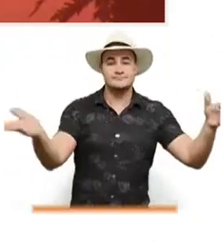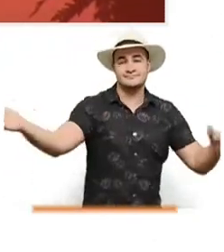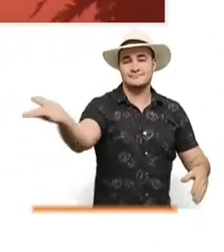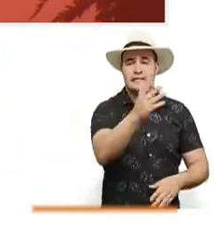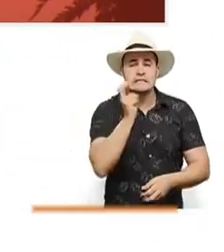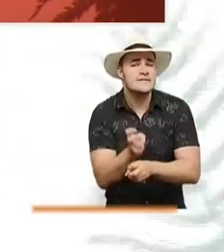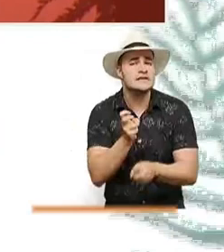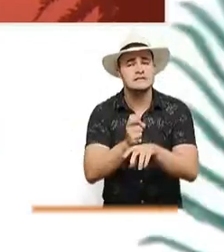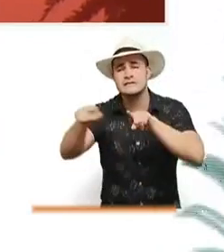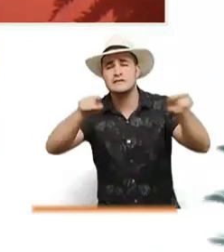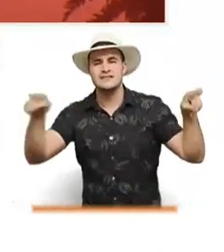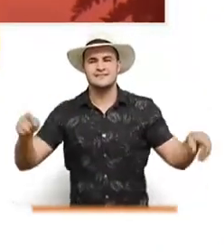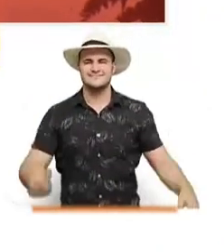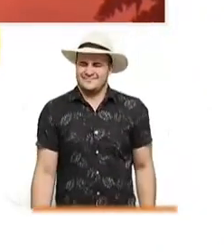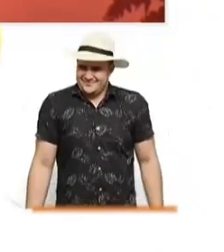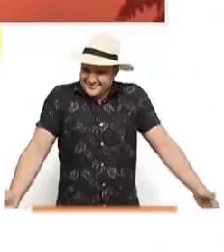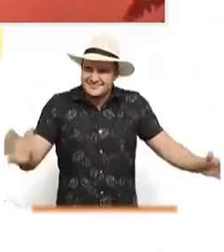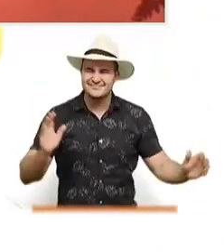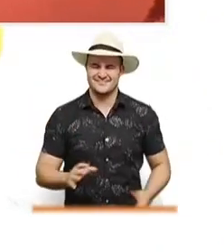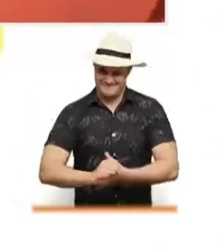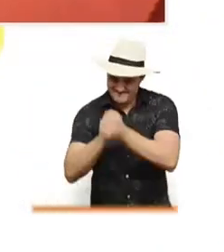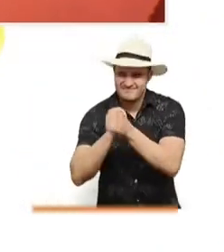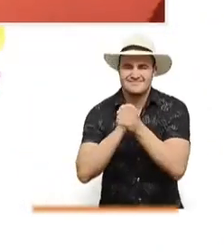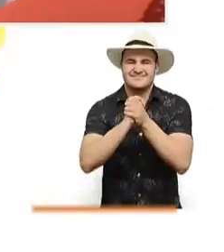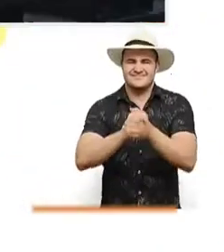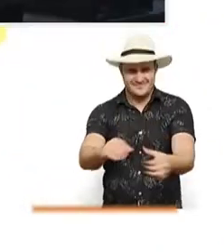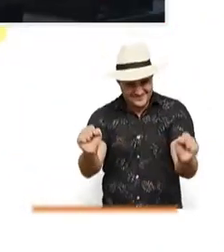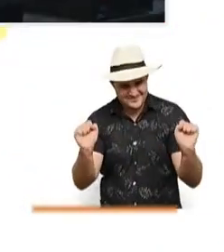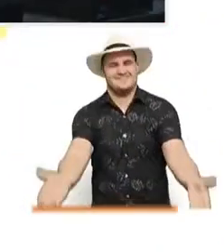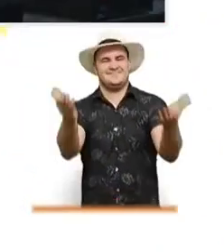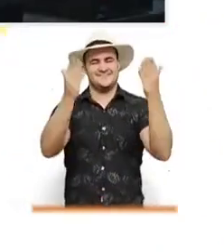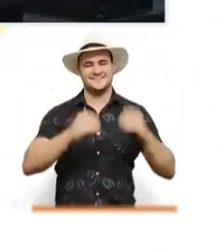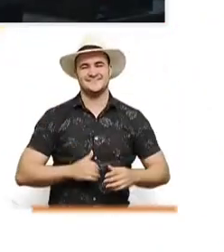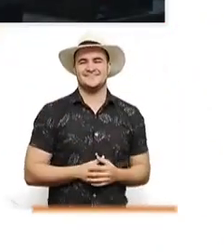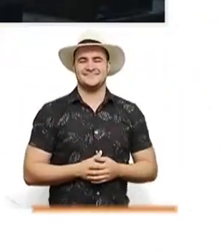está dura, pues agárrense la mano.